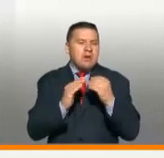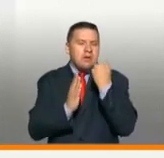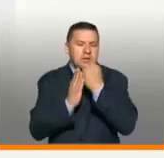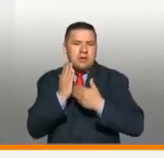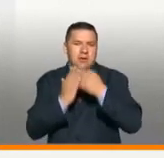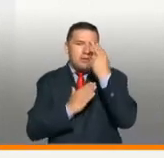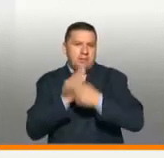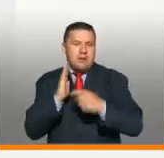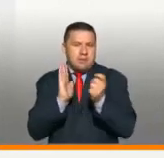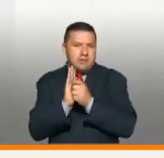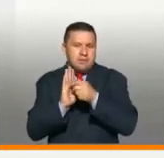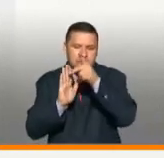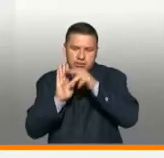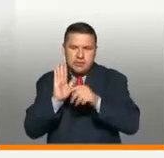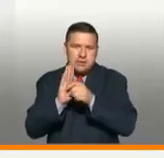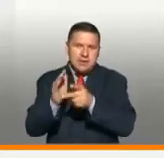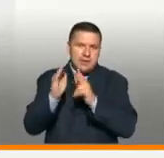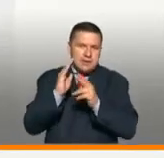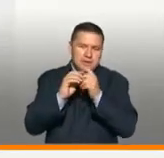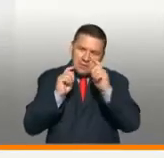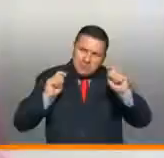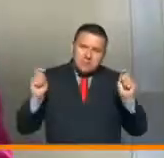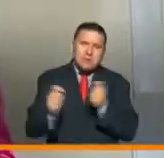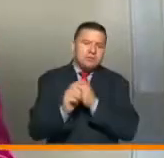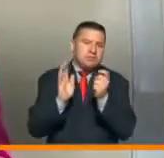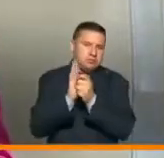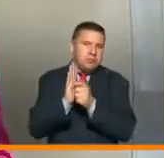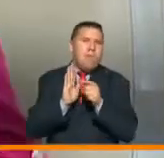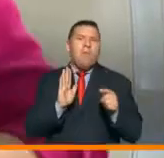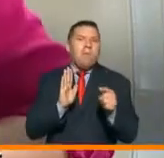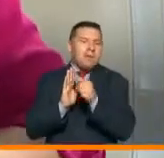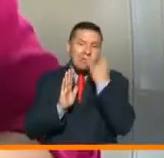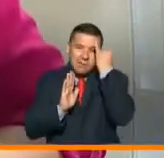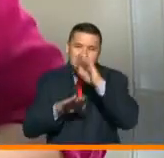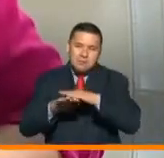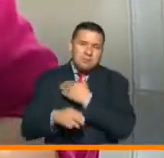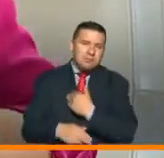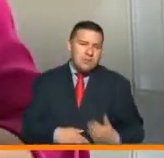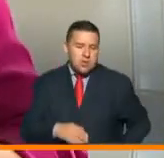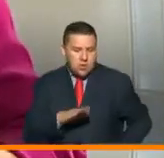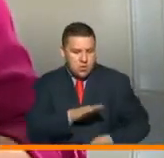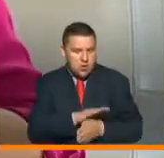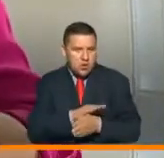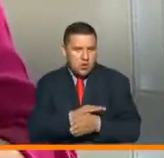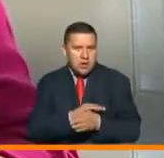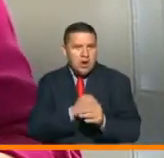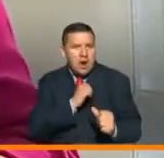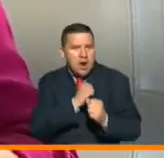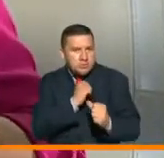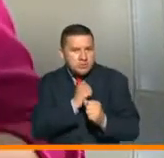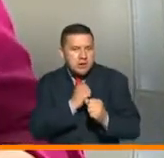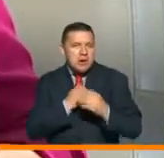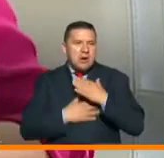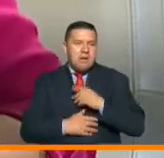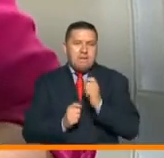radicado el proyecto de reforma de ICETEX, de transformación, y allí también la idea, presidente, es continuar con los auxilios,